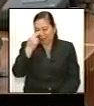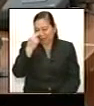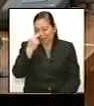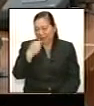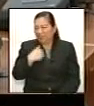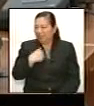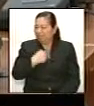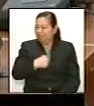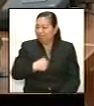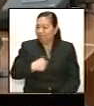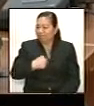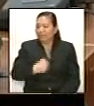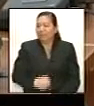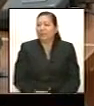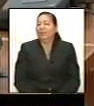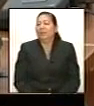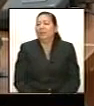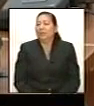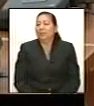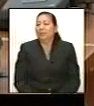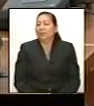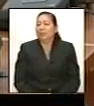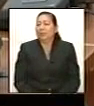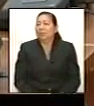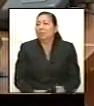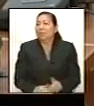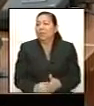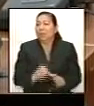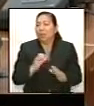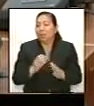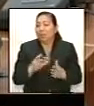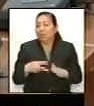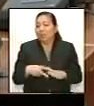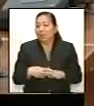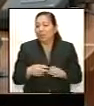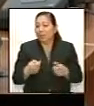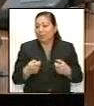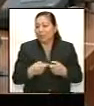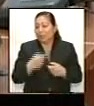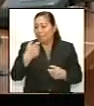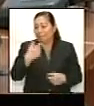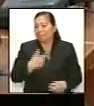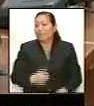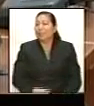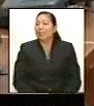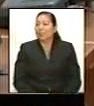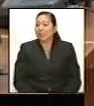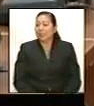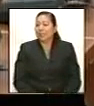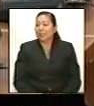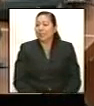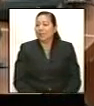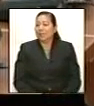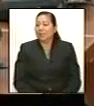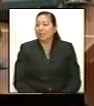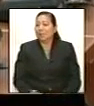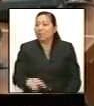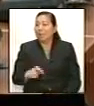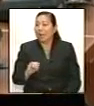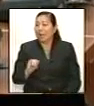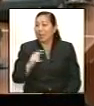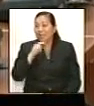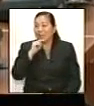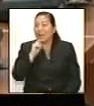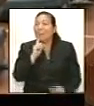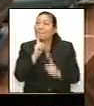me sentía muy incómoda y muy expuesta que la comunicación haya sido por mi correo personal. Entonces le consulté a Fátima Toche